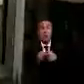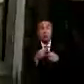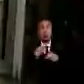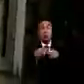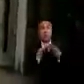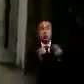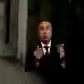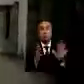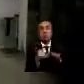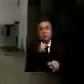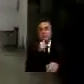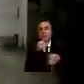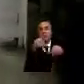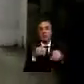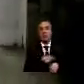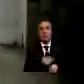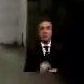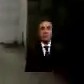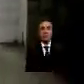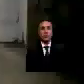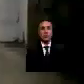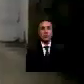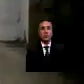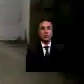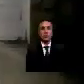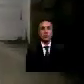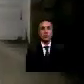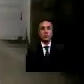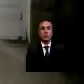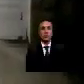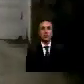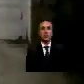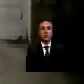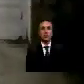lejos una solución. Merino, TC Televisión.